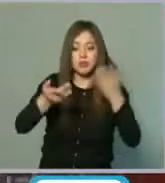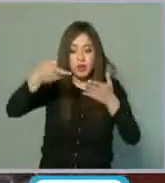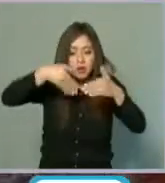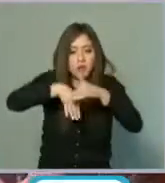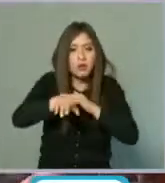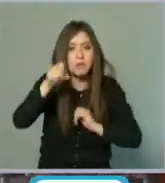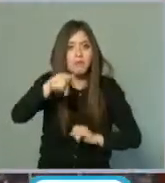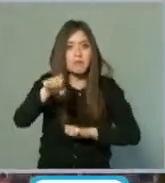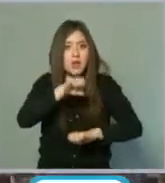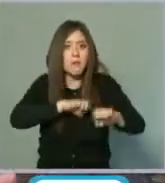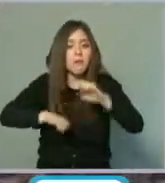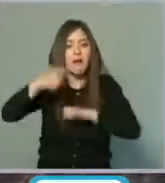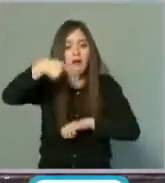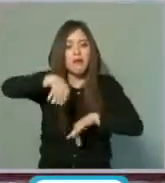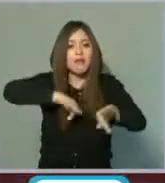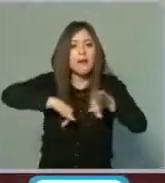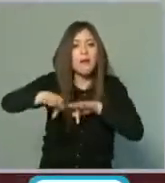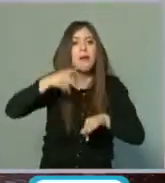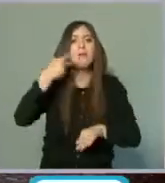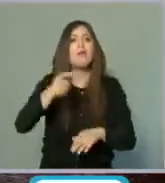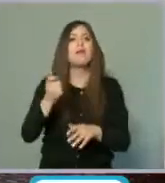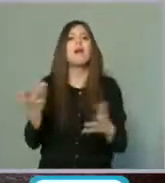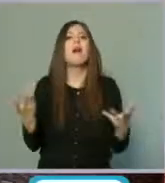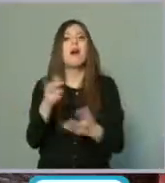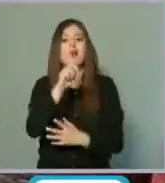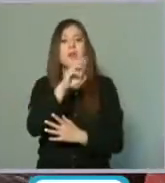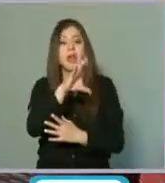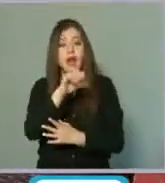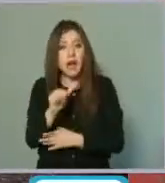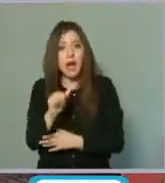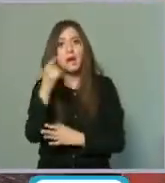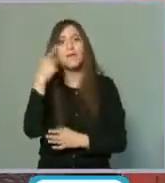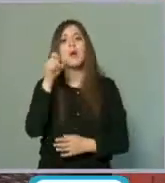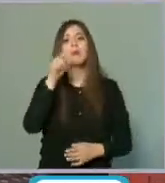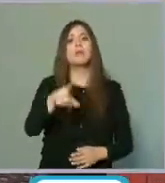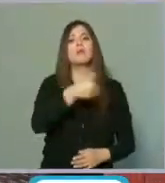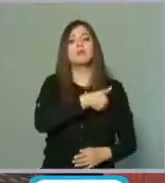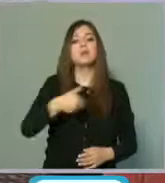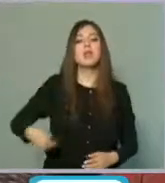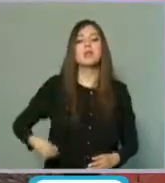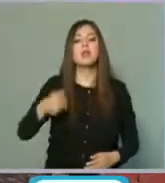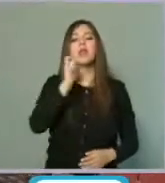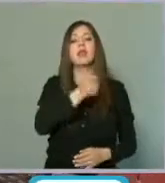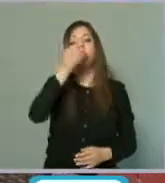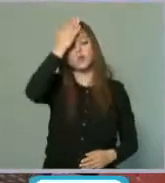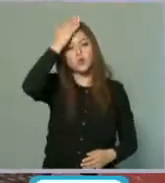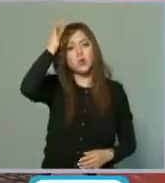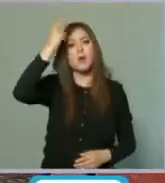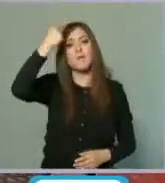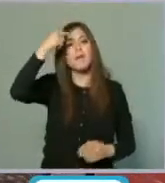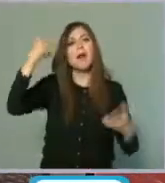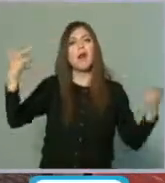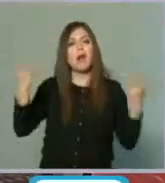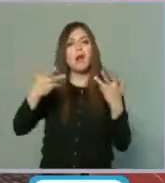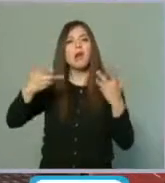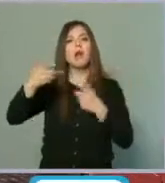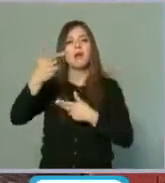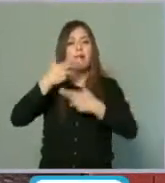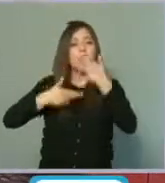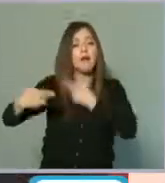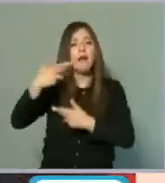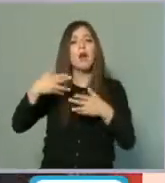también de DACA. Entonces, lo que vamos a ver es un discurso político de Donald Trump tratando de revertir esta decisión. Seguramente lo vamos a